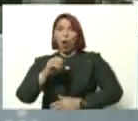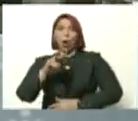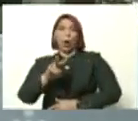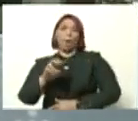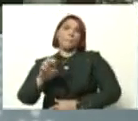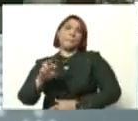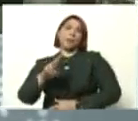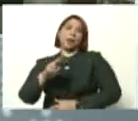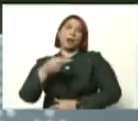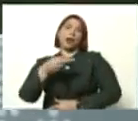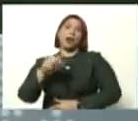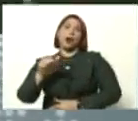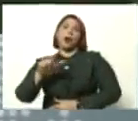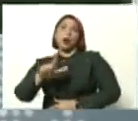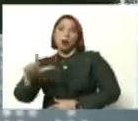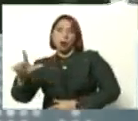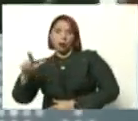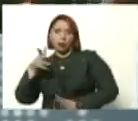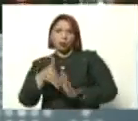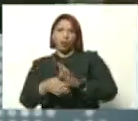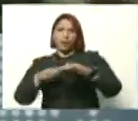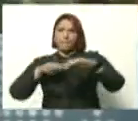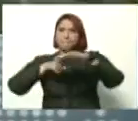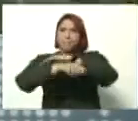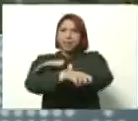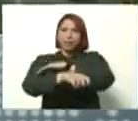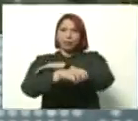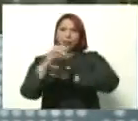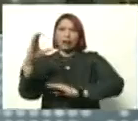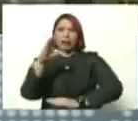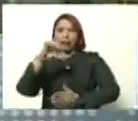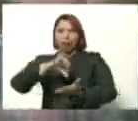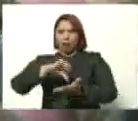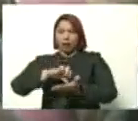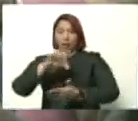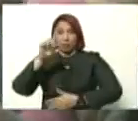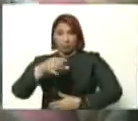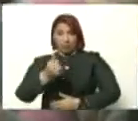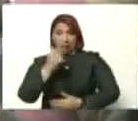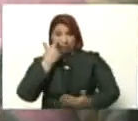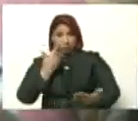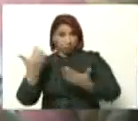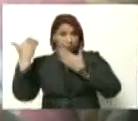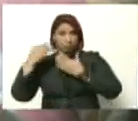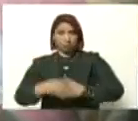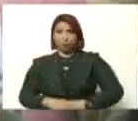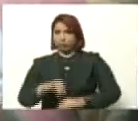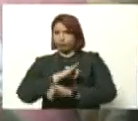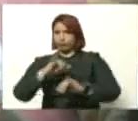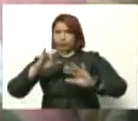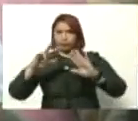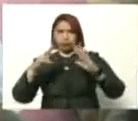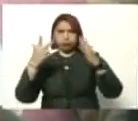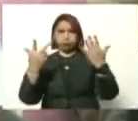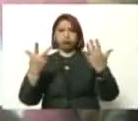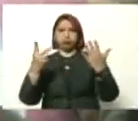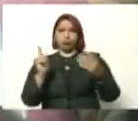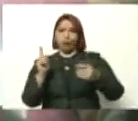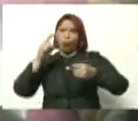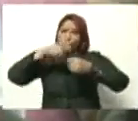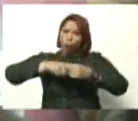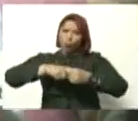de los trenes del Metro de Caracas. Ahí están, vamos ya para el octavo, que se van a